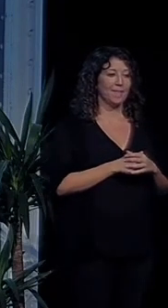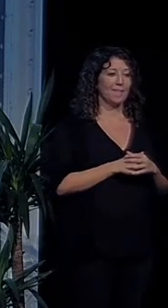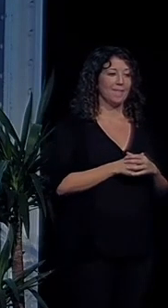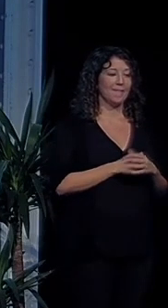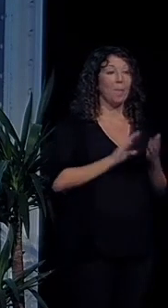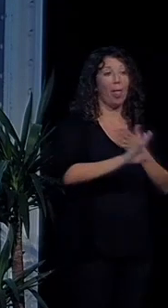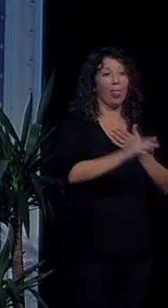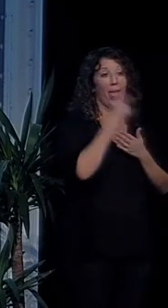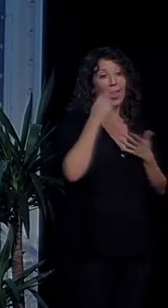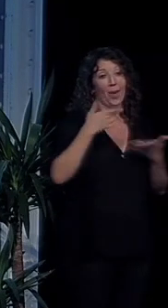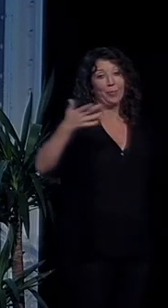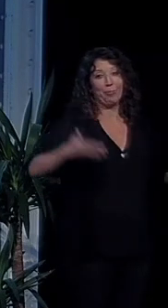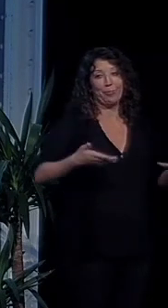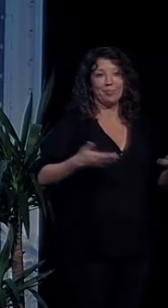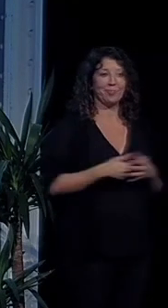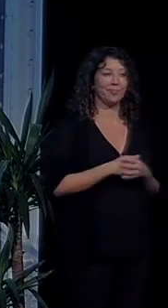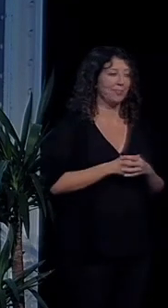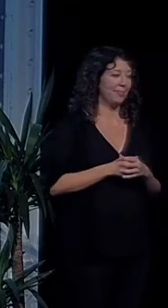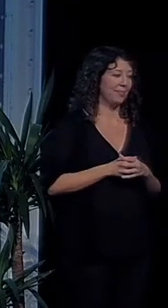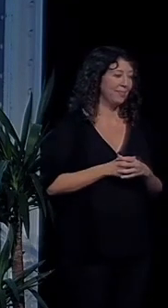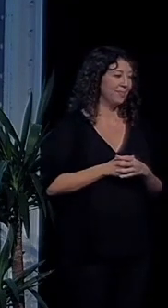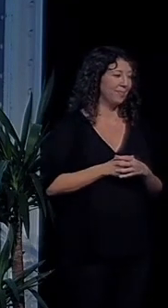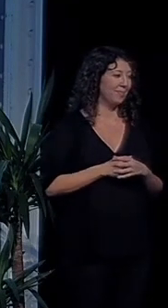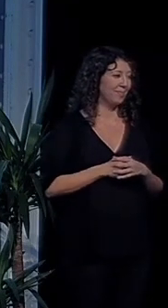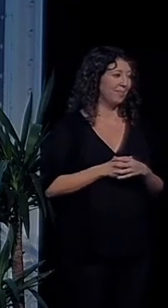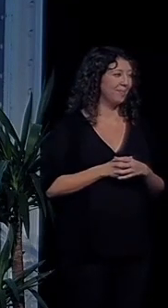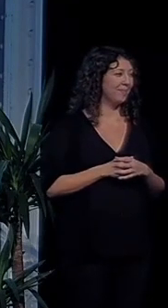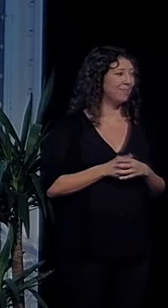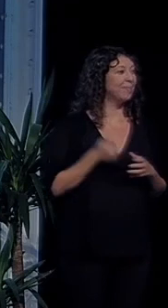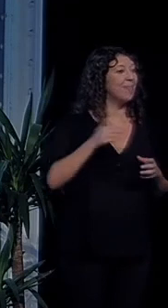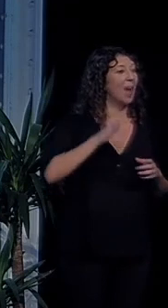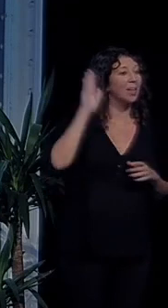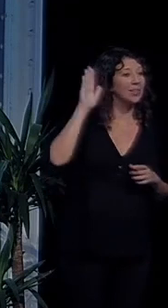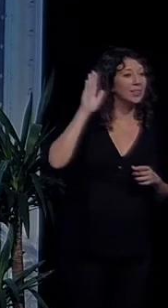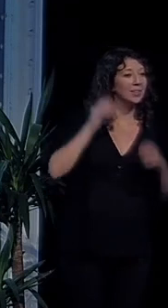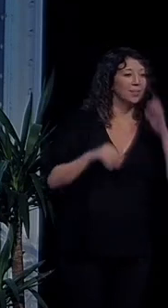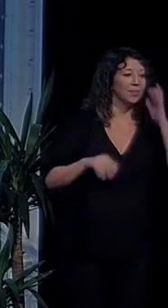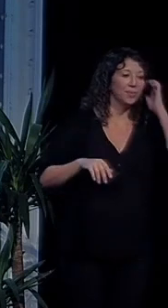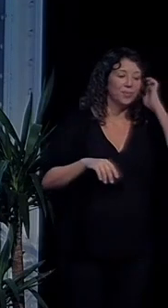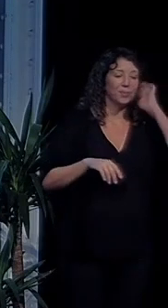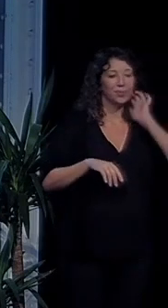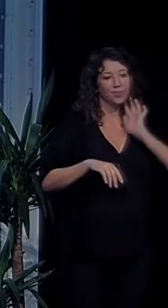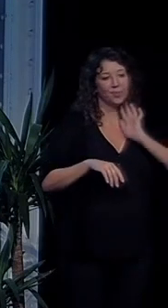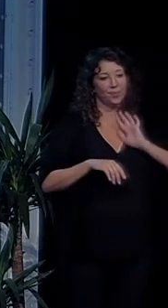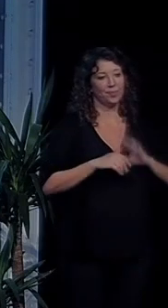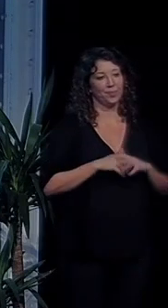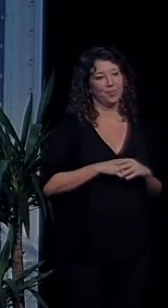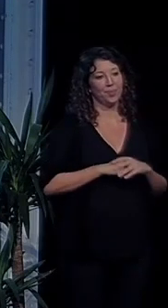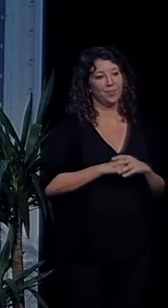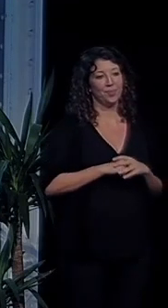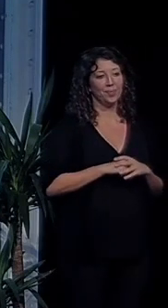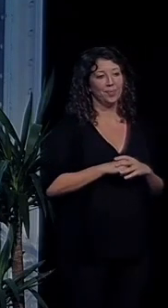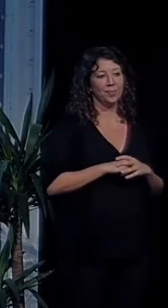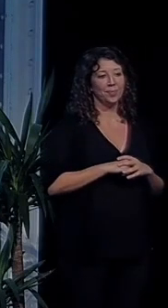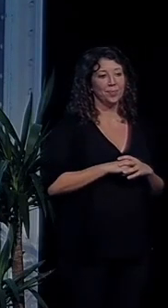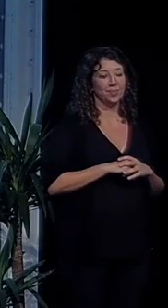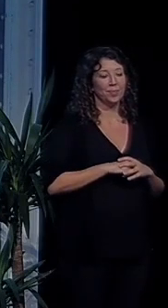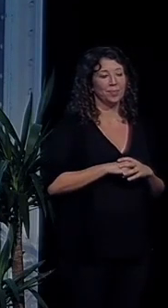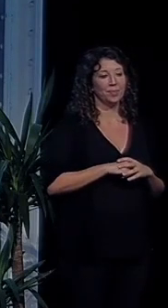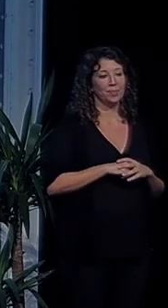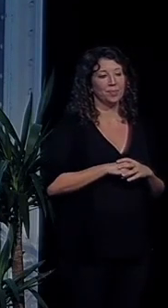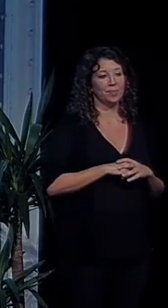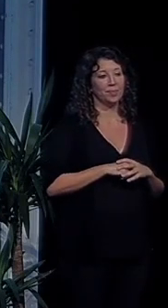O el vecino, dice. ¿Tenemos alguna palabra más? Ay, tú, Carmen, vale. Hola.